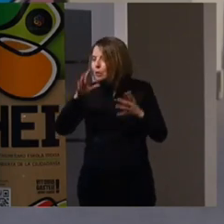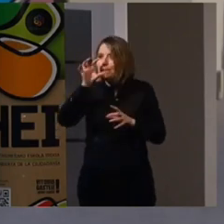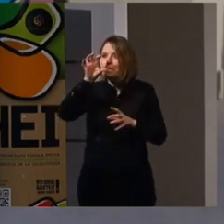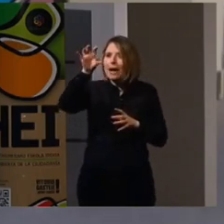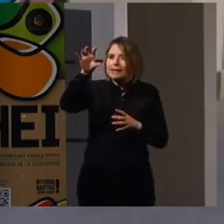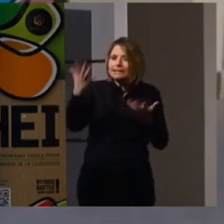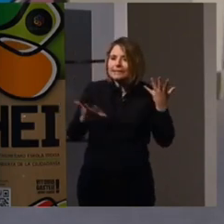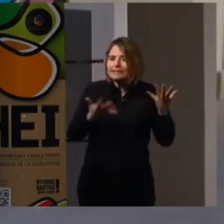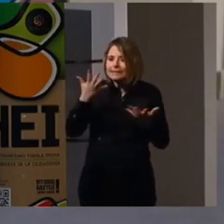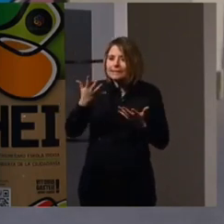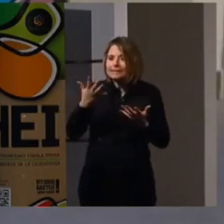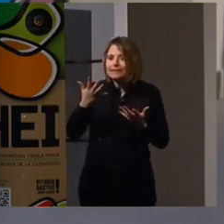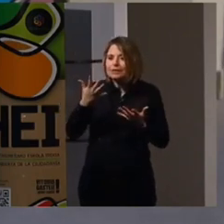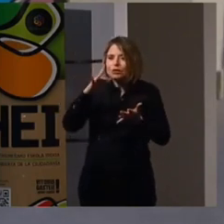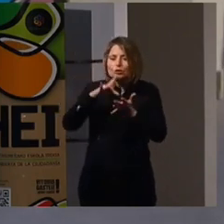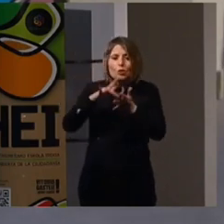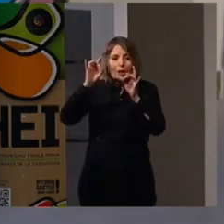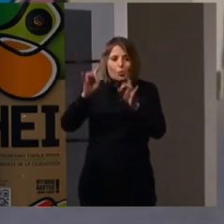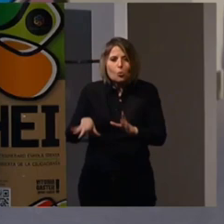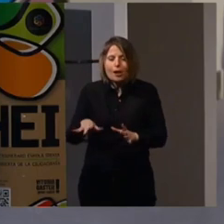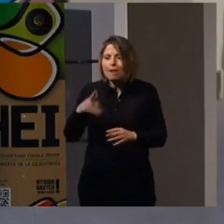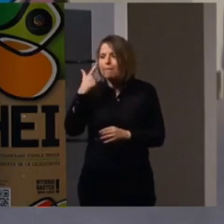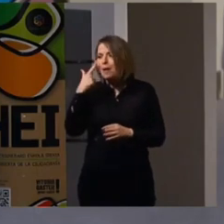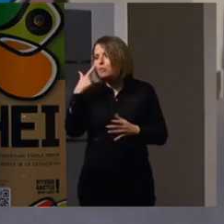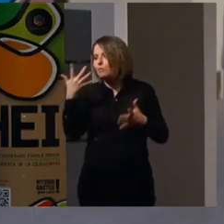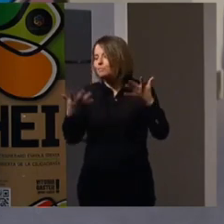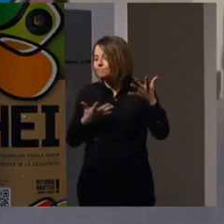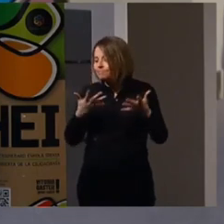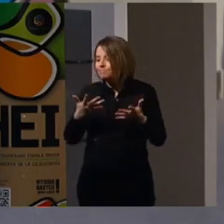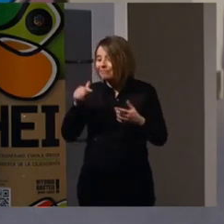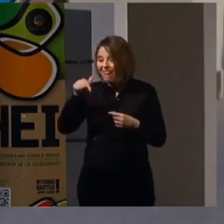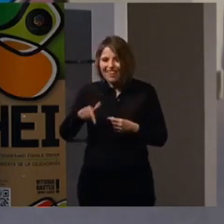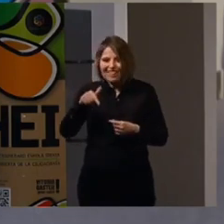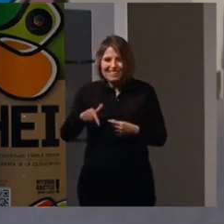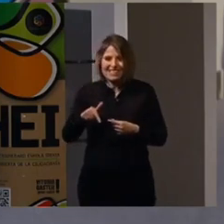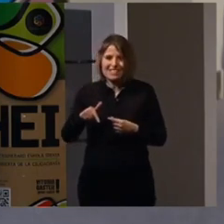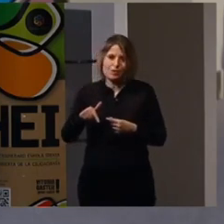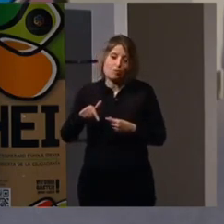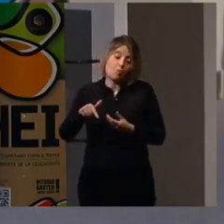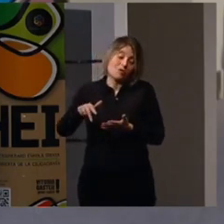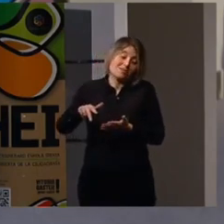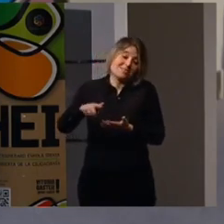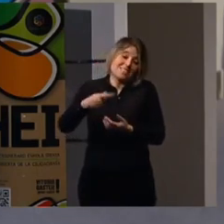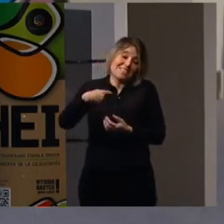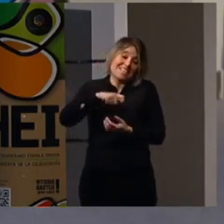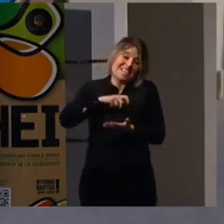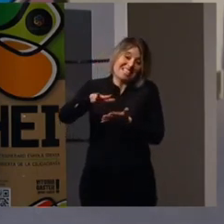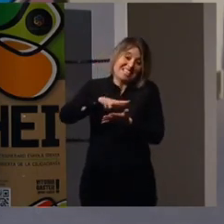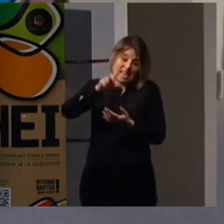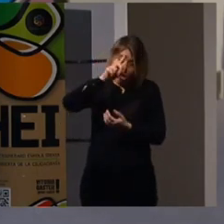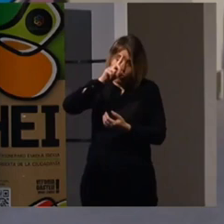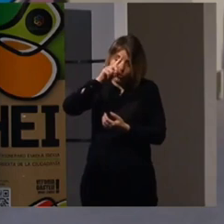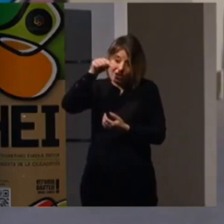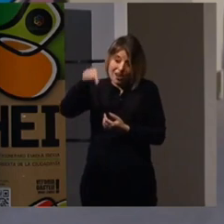en otros países pasa tanto, pero hay una cosa muy de aquí, o muy, muy castellana por lo menos, no sé si aquí pasa